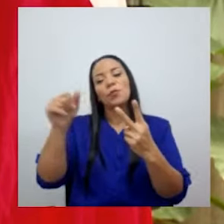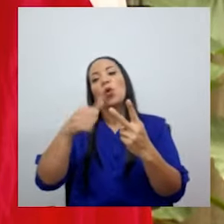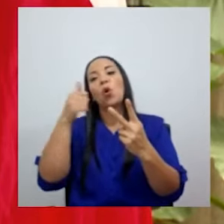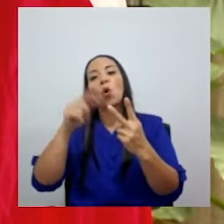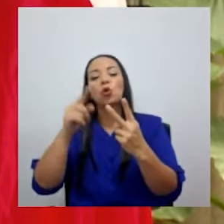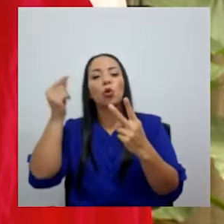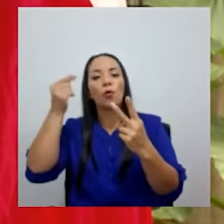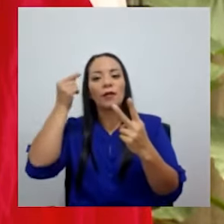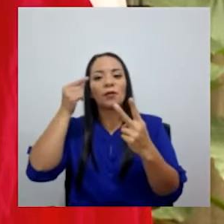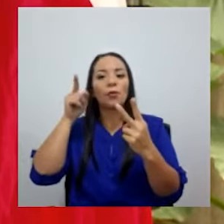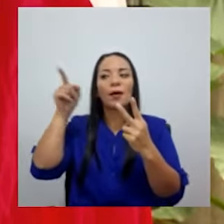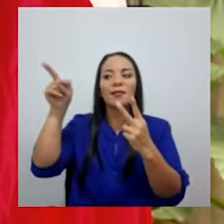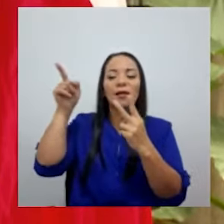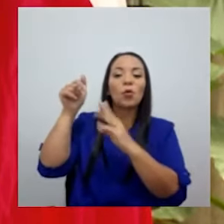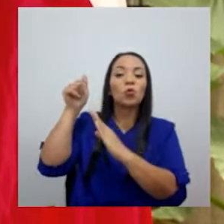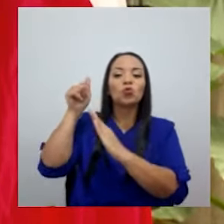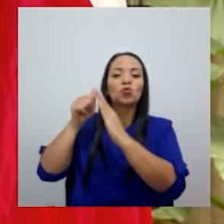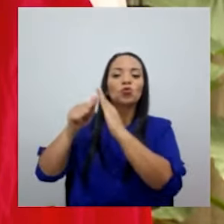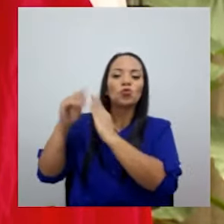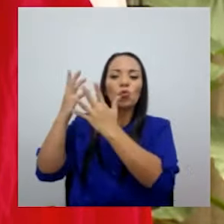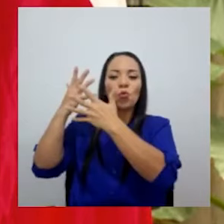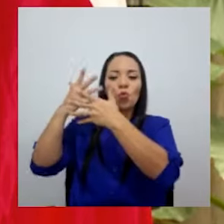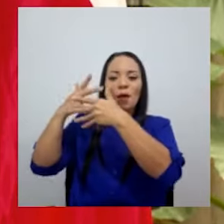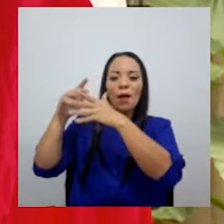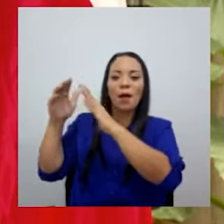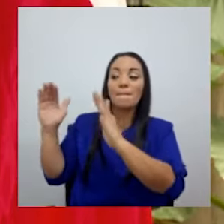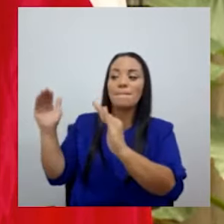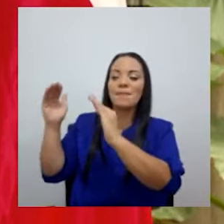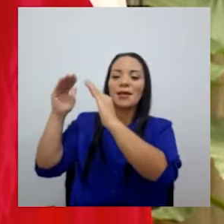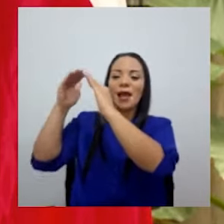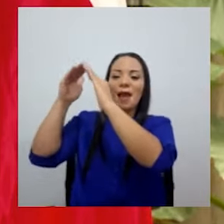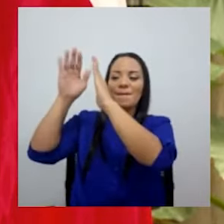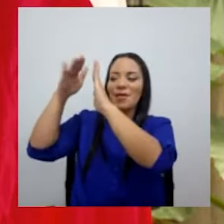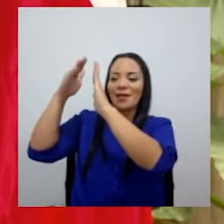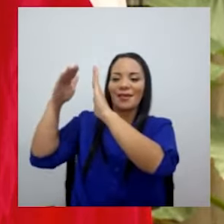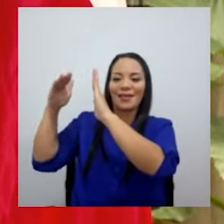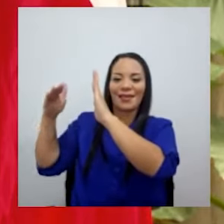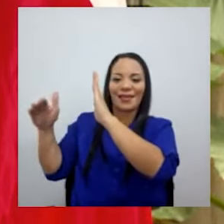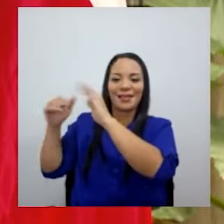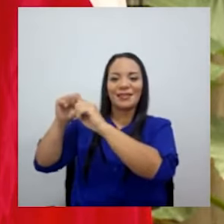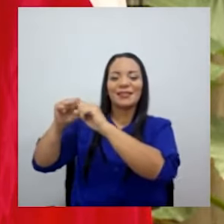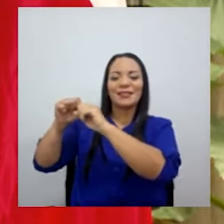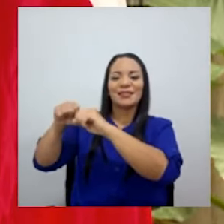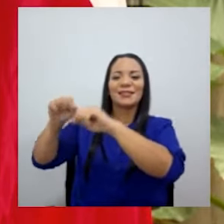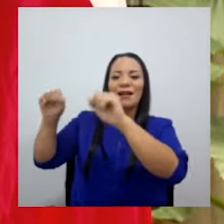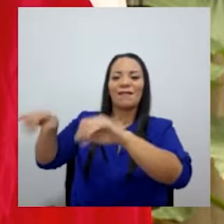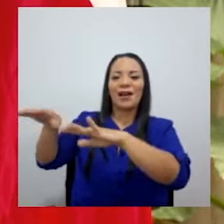que vive en la oscuridad de una pirámide en Sabana Sur,